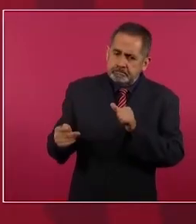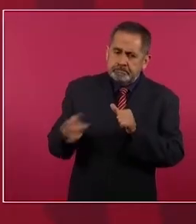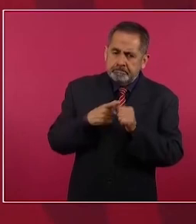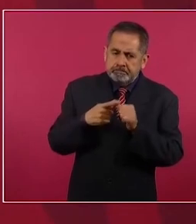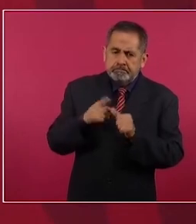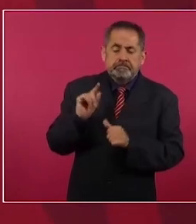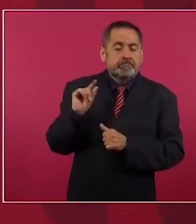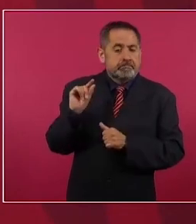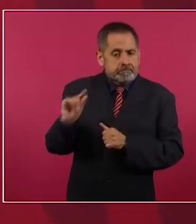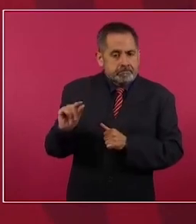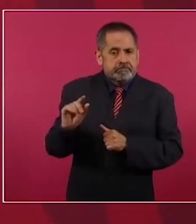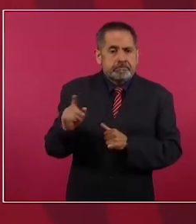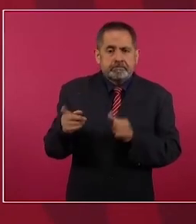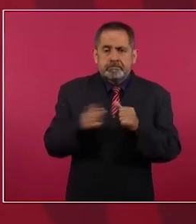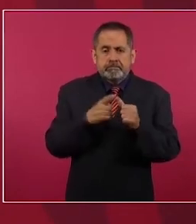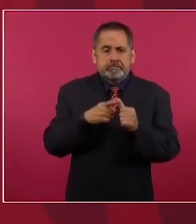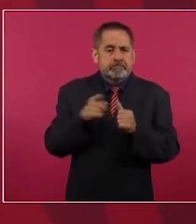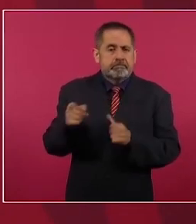Estamos haciendo